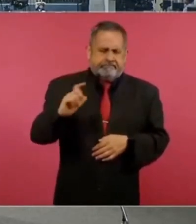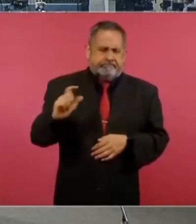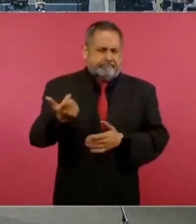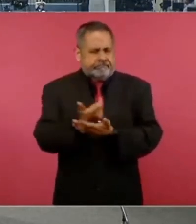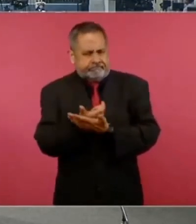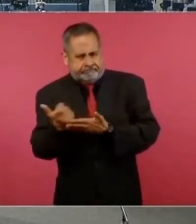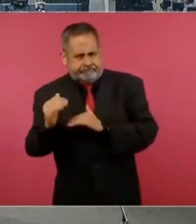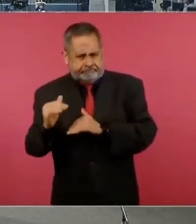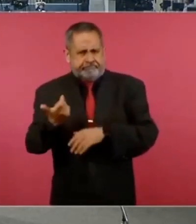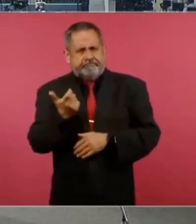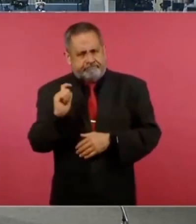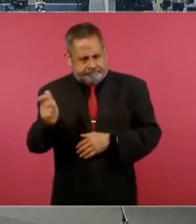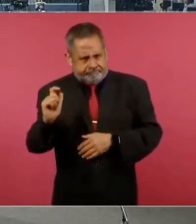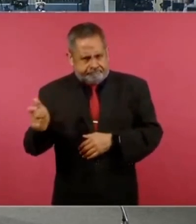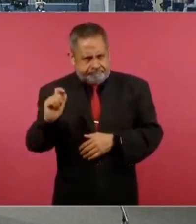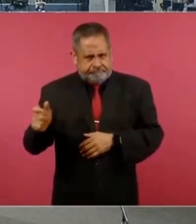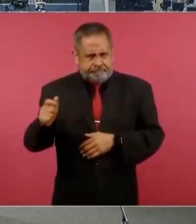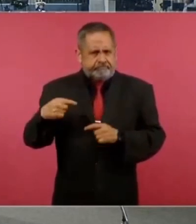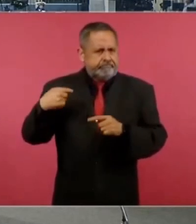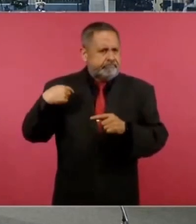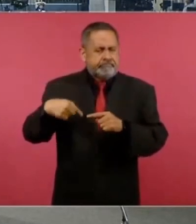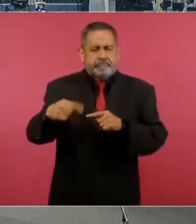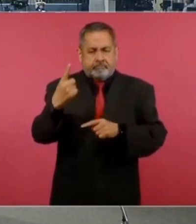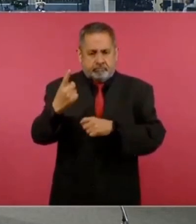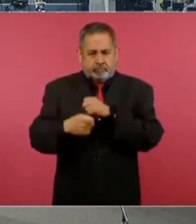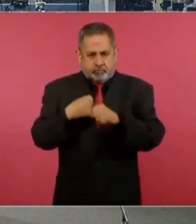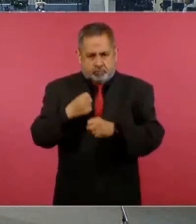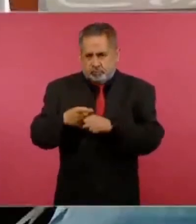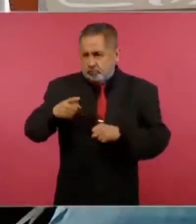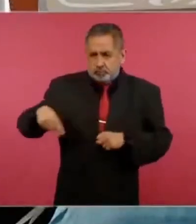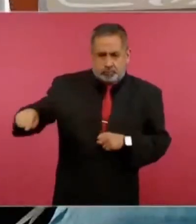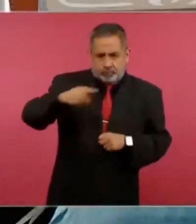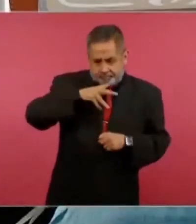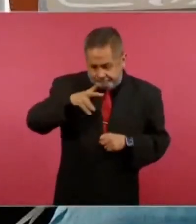salario mínimo durante un año.